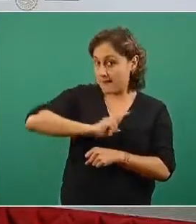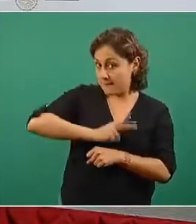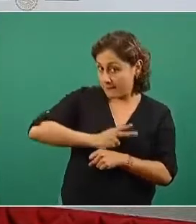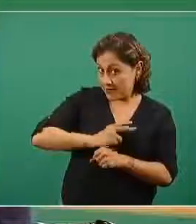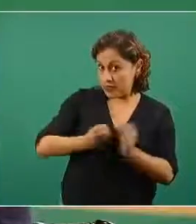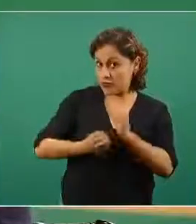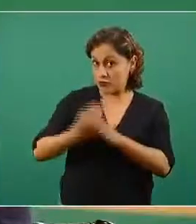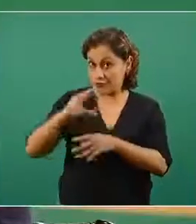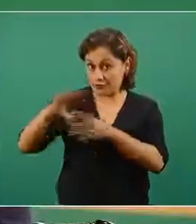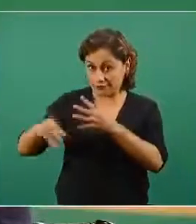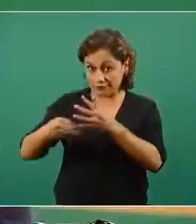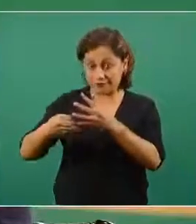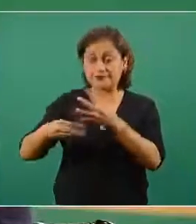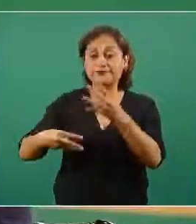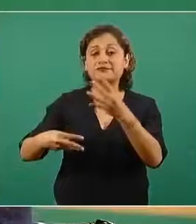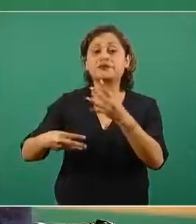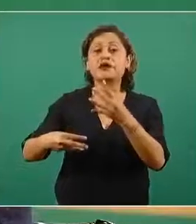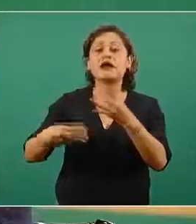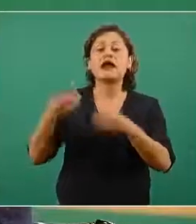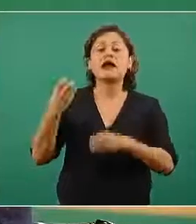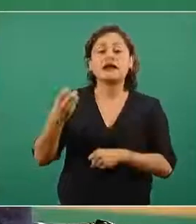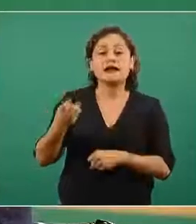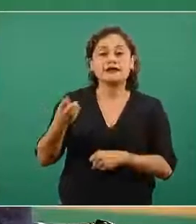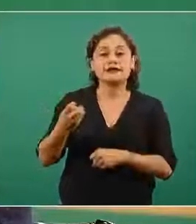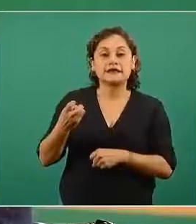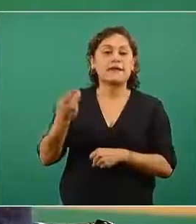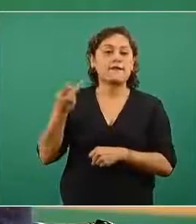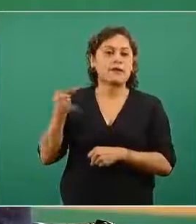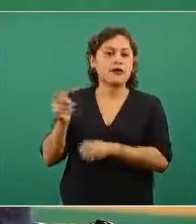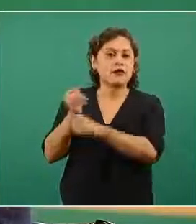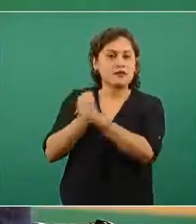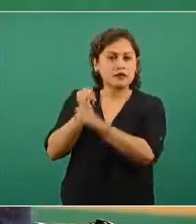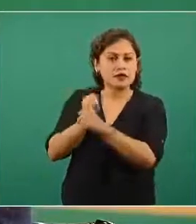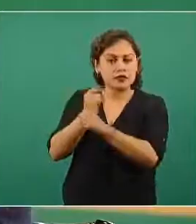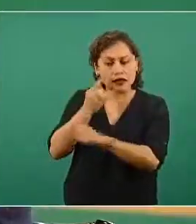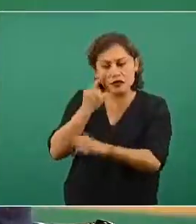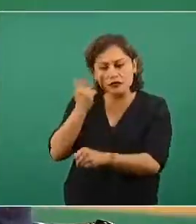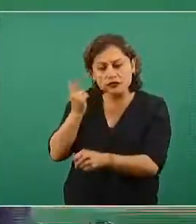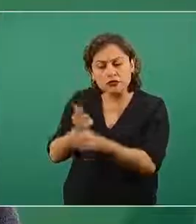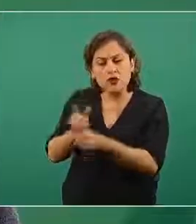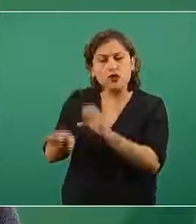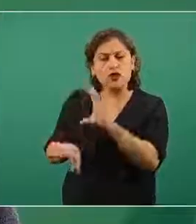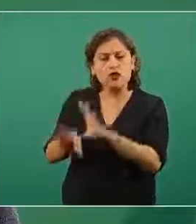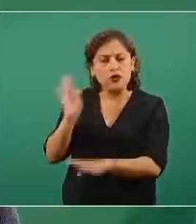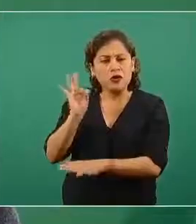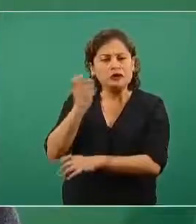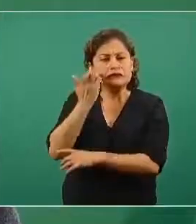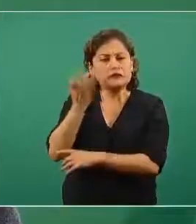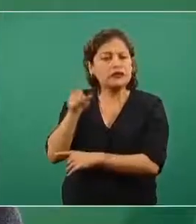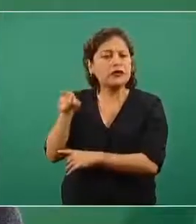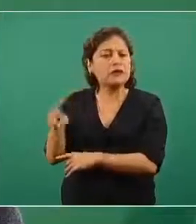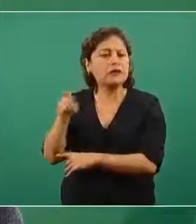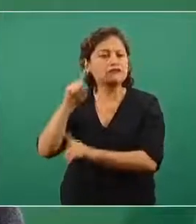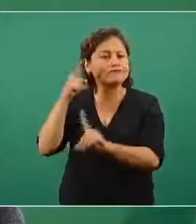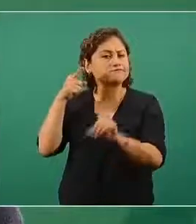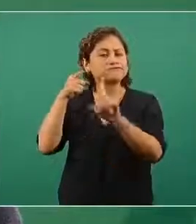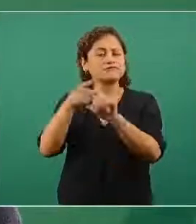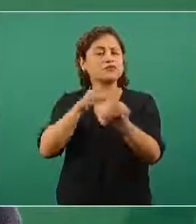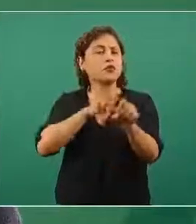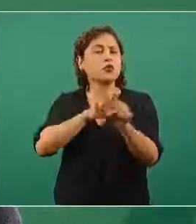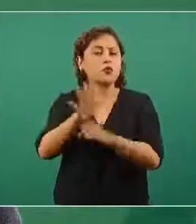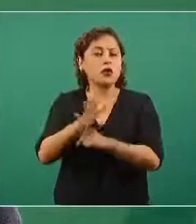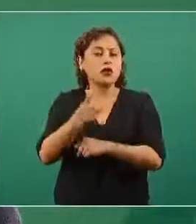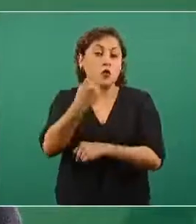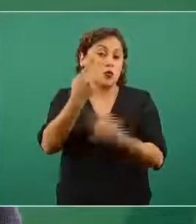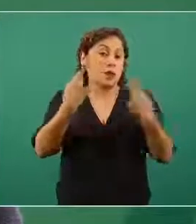variante. Algo que se está enfocando mucho es conocer la capacidad que tiene una persona que ya